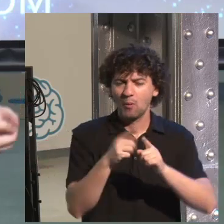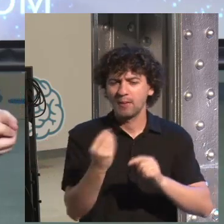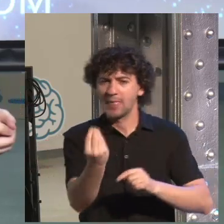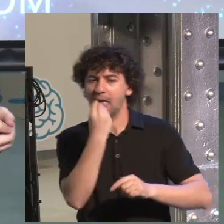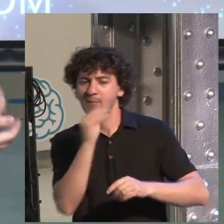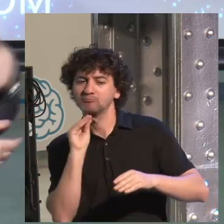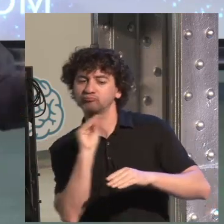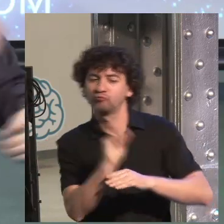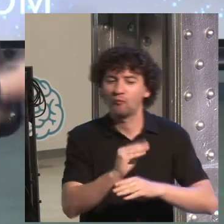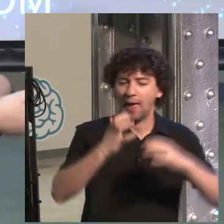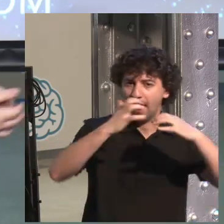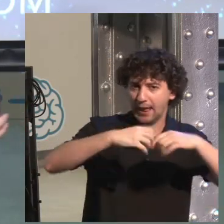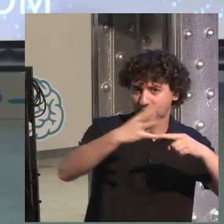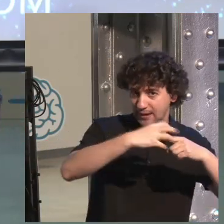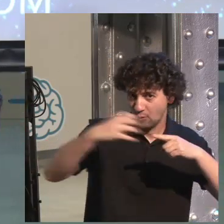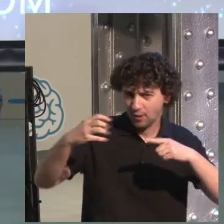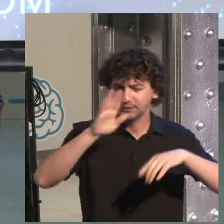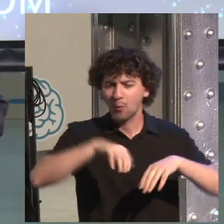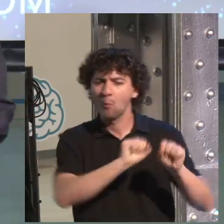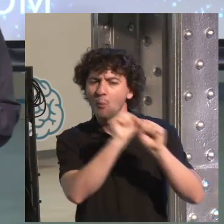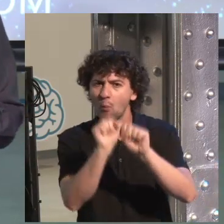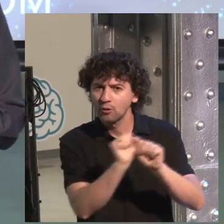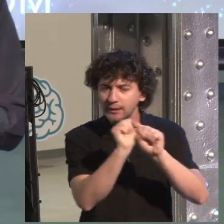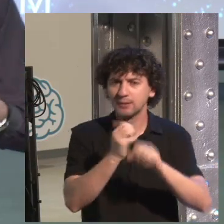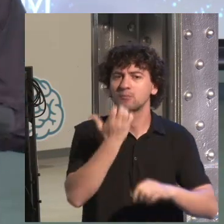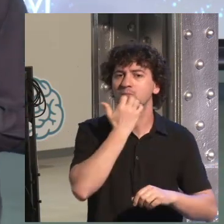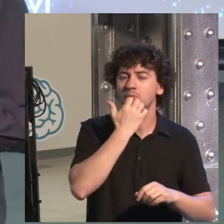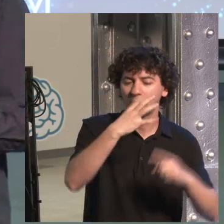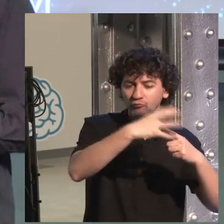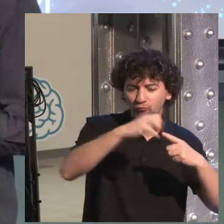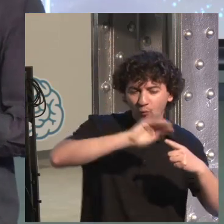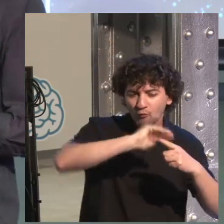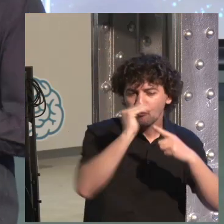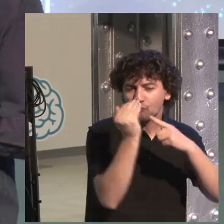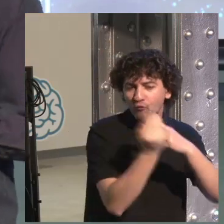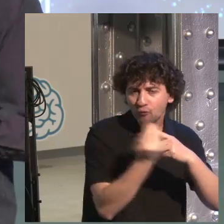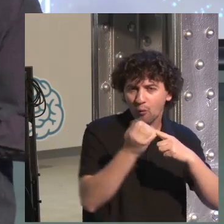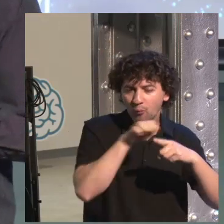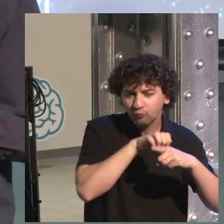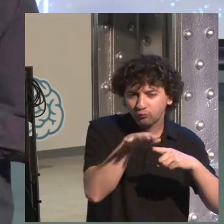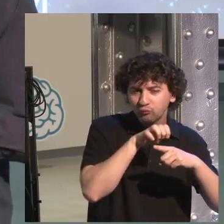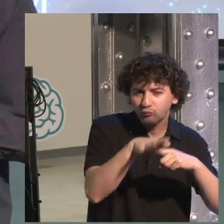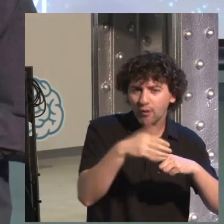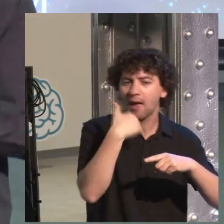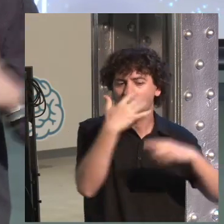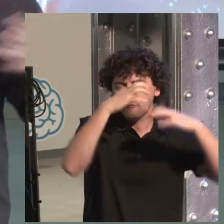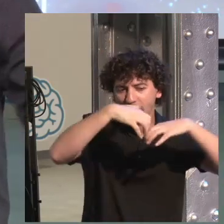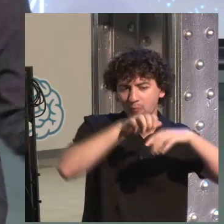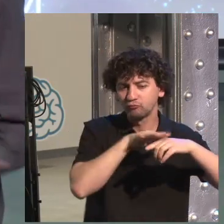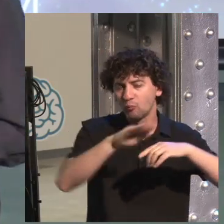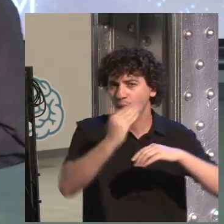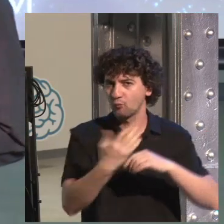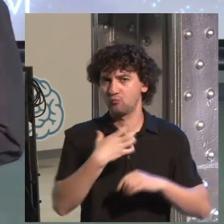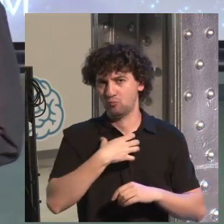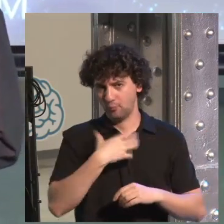a protegerlas, ya sea recubriendo algunas de las partes de las neuronas o filtrando sustancias que pueden llegar al cerebro.